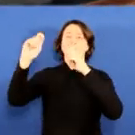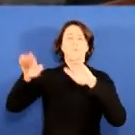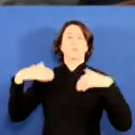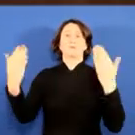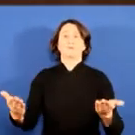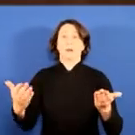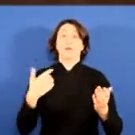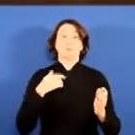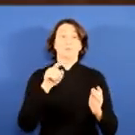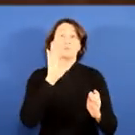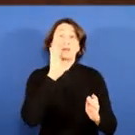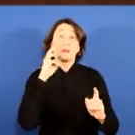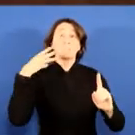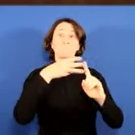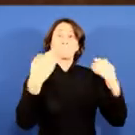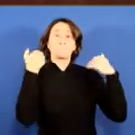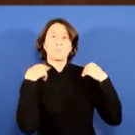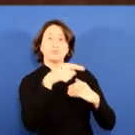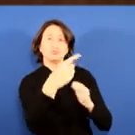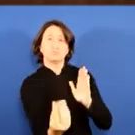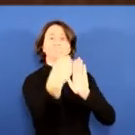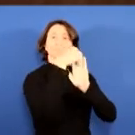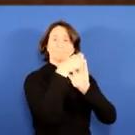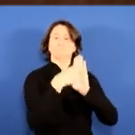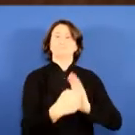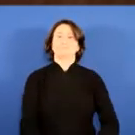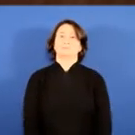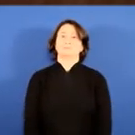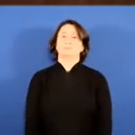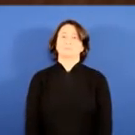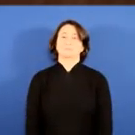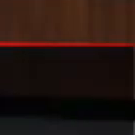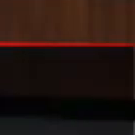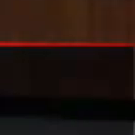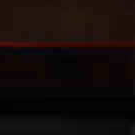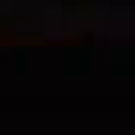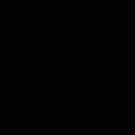internacionalización de las pymes de menor tamaño y las personas autónomas de Vizcaya.